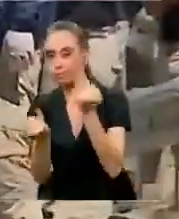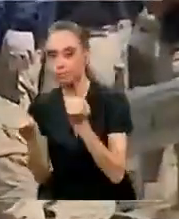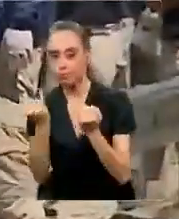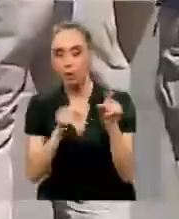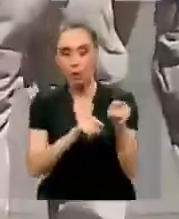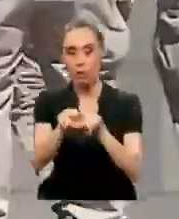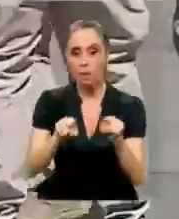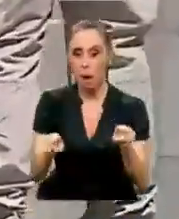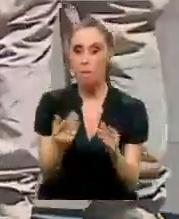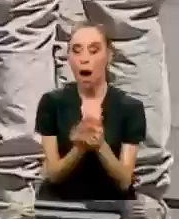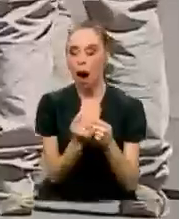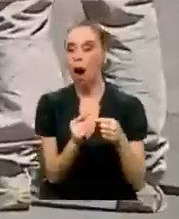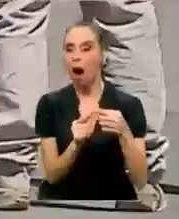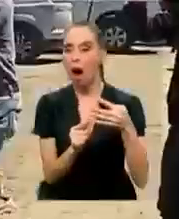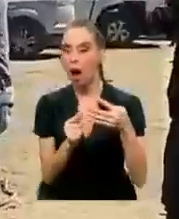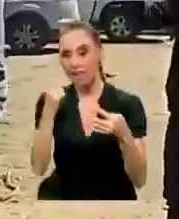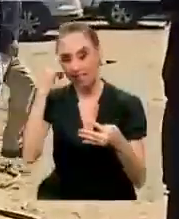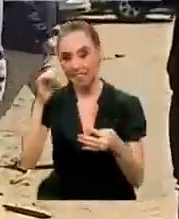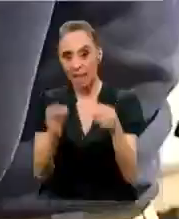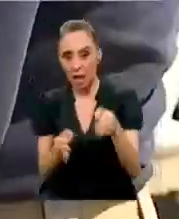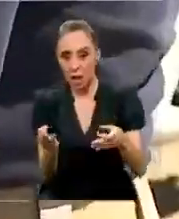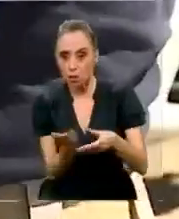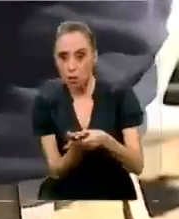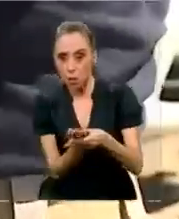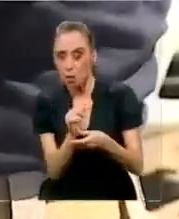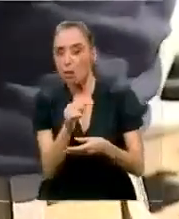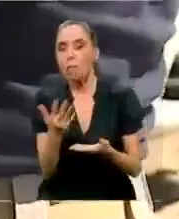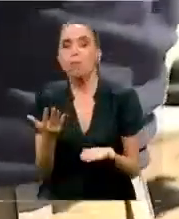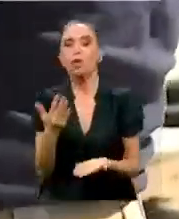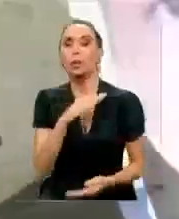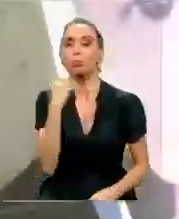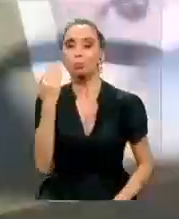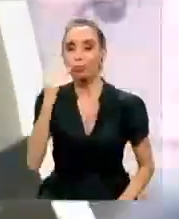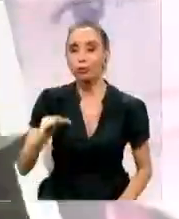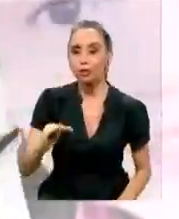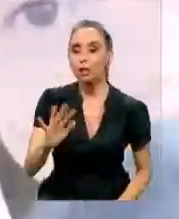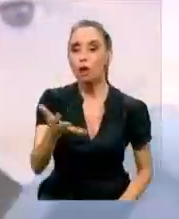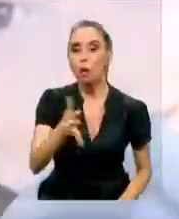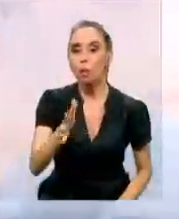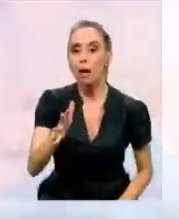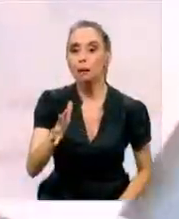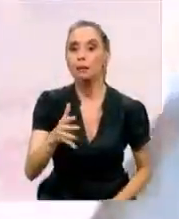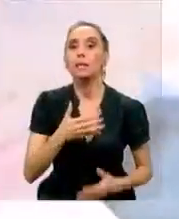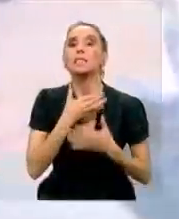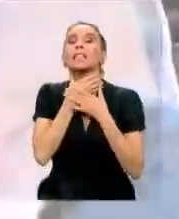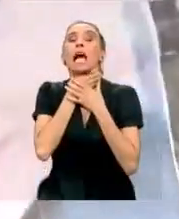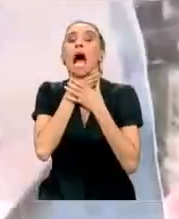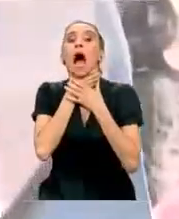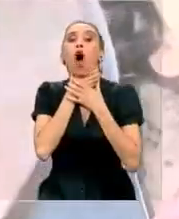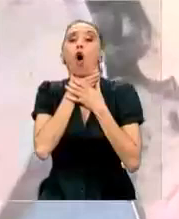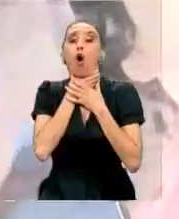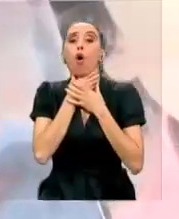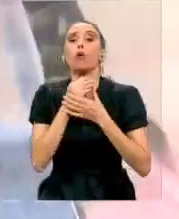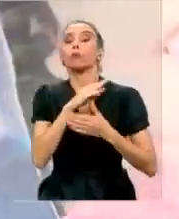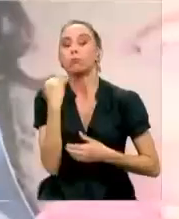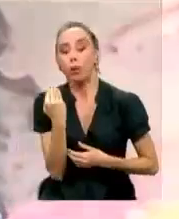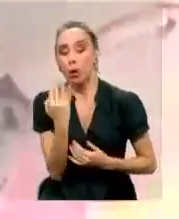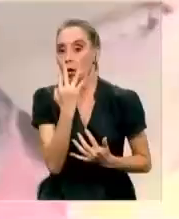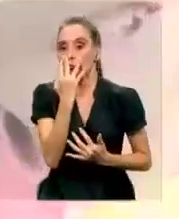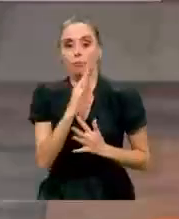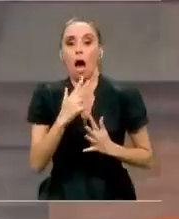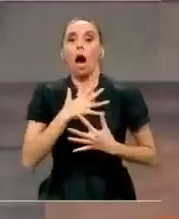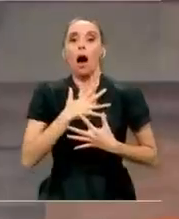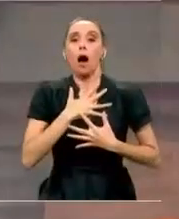existen elementos para presumir que la causa de muerte del pequeño podría haber sido una asfixia pericias que se mantienen en